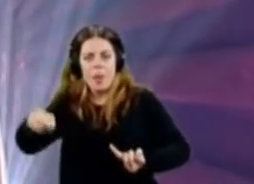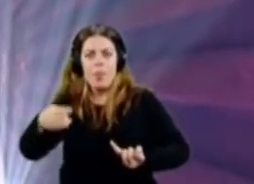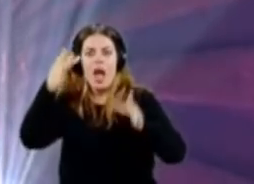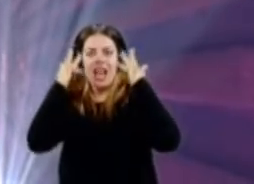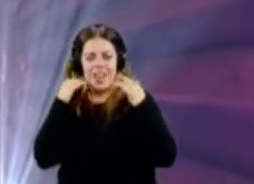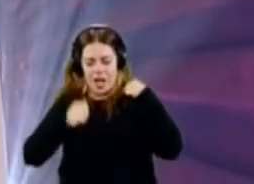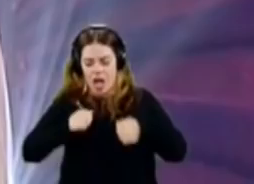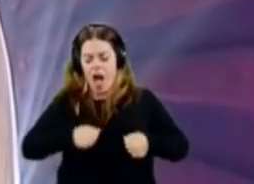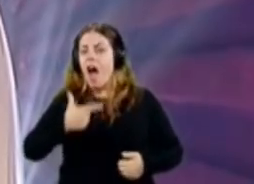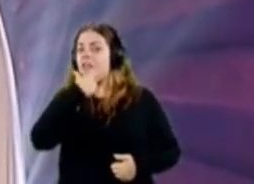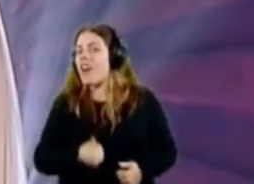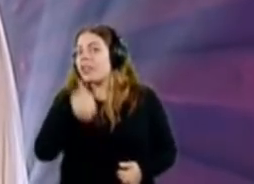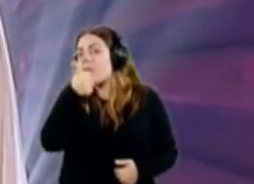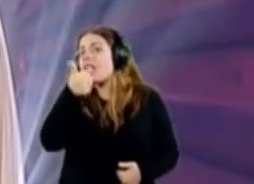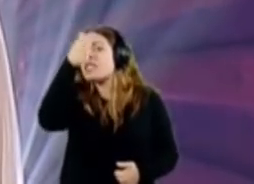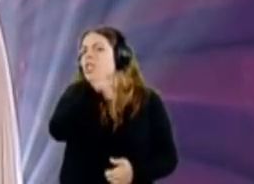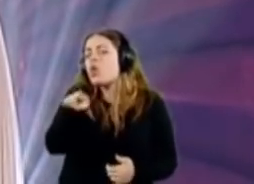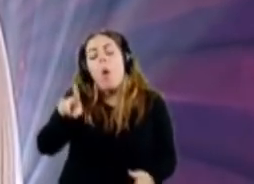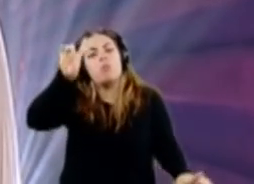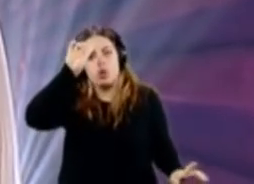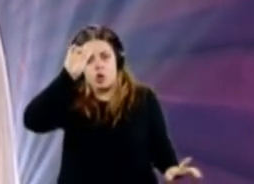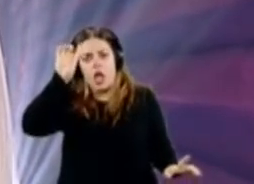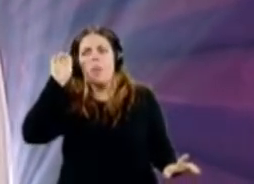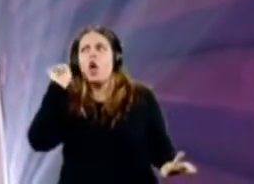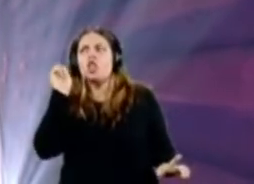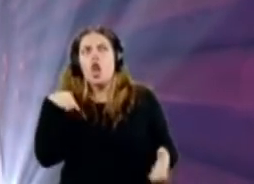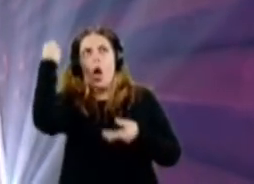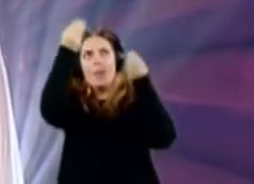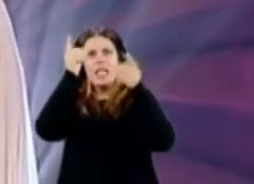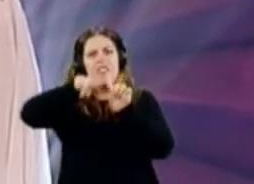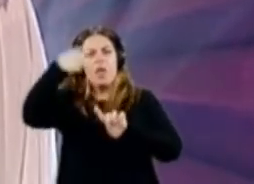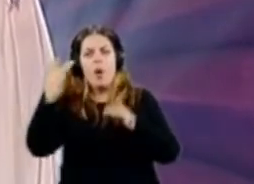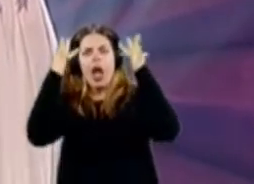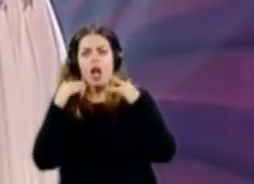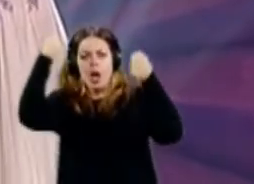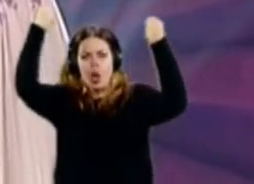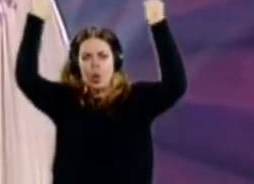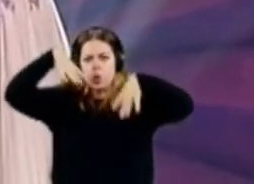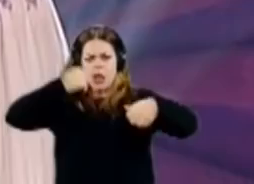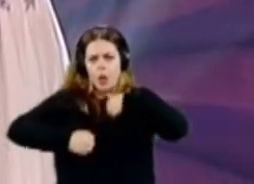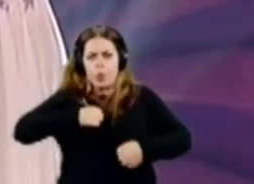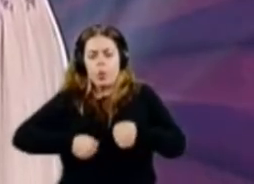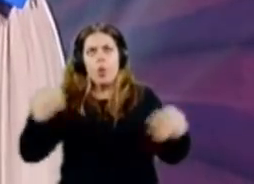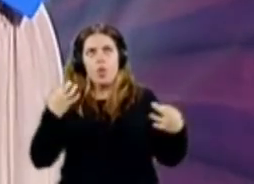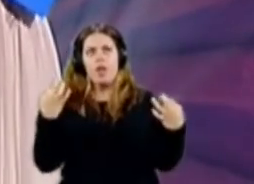yo simplemente de pensar que tienen que quitarse la pintura me da una lástima, sí, ¿no?, tremenda, porque es un